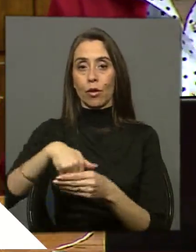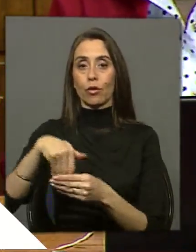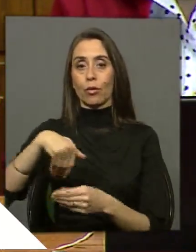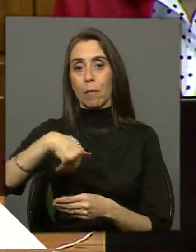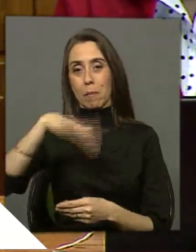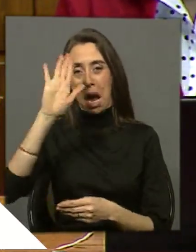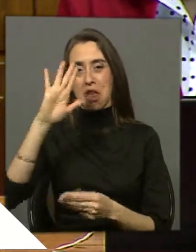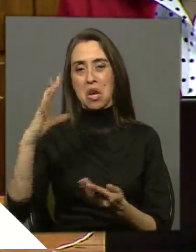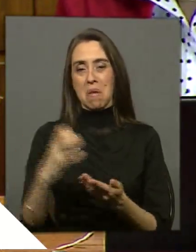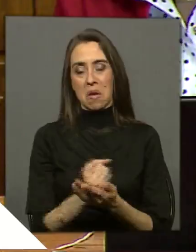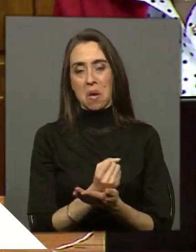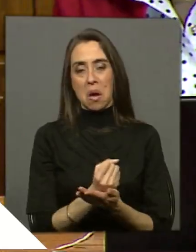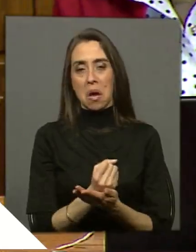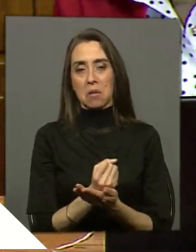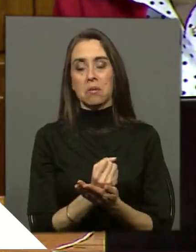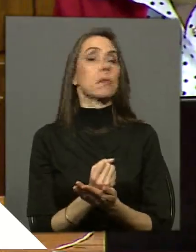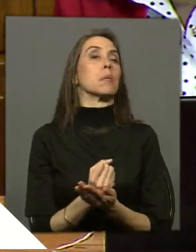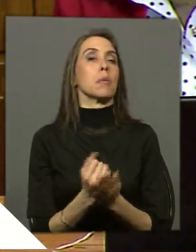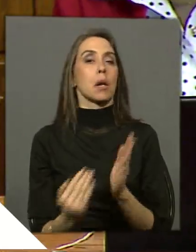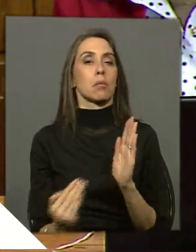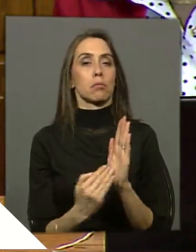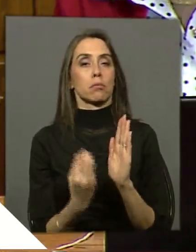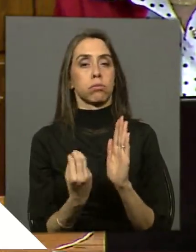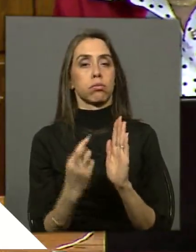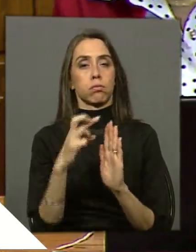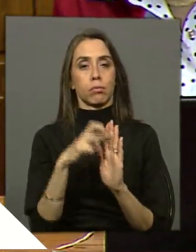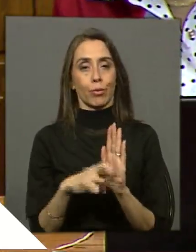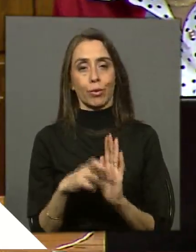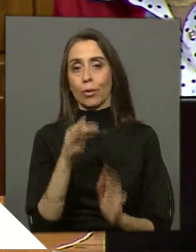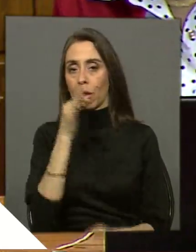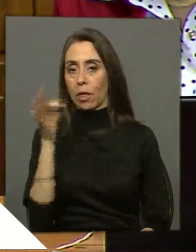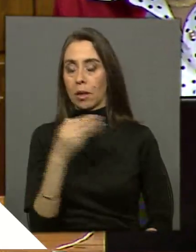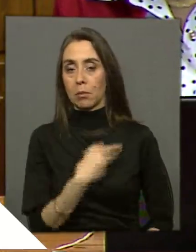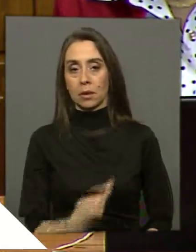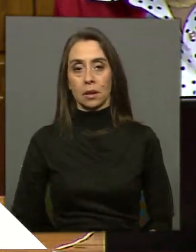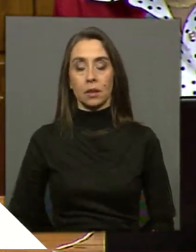necesita para apoyar un gran proyecto. Ha dicho, señor presidente.